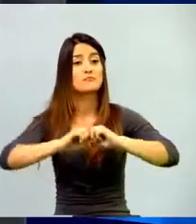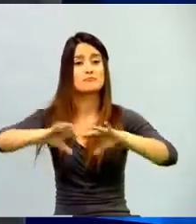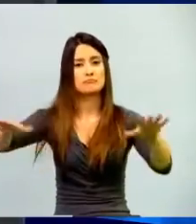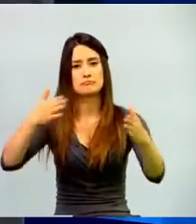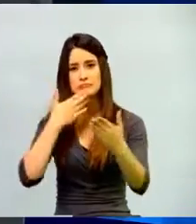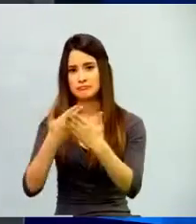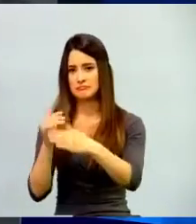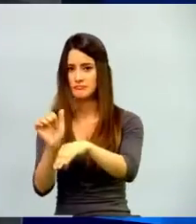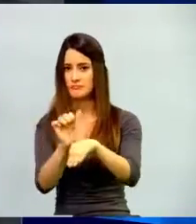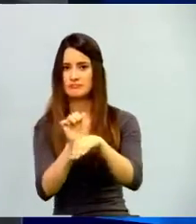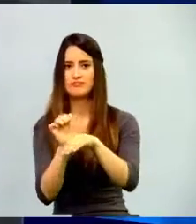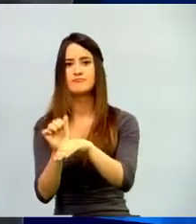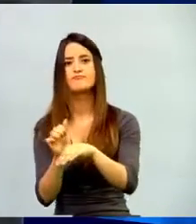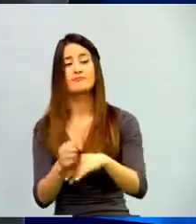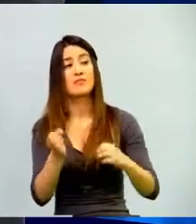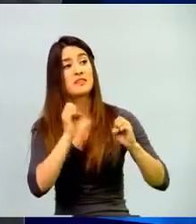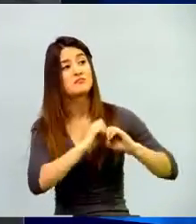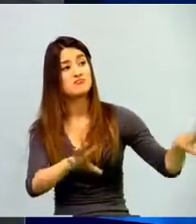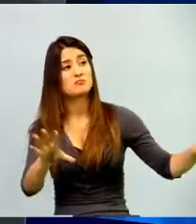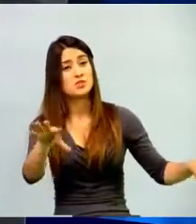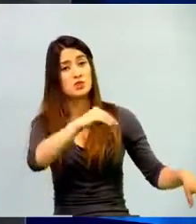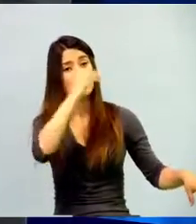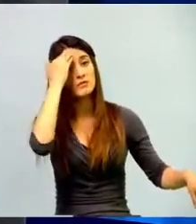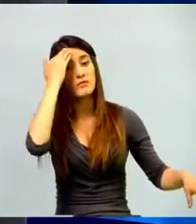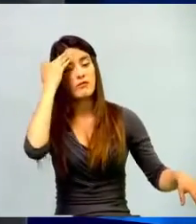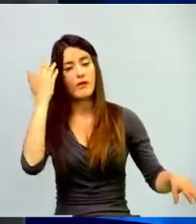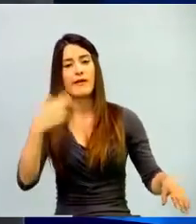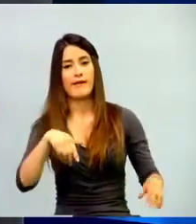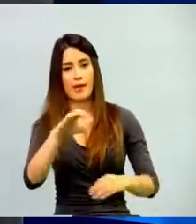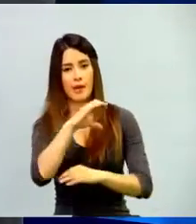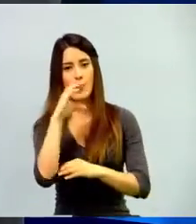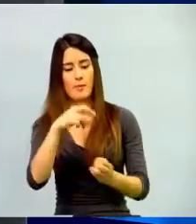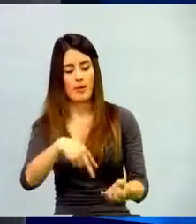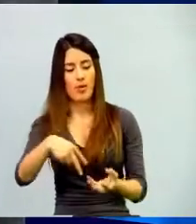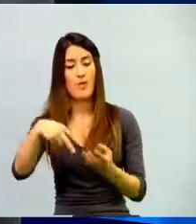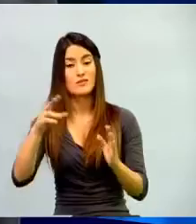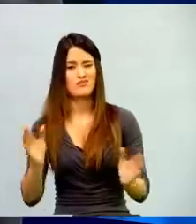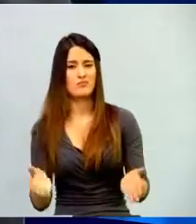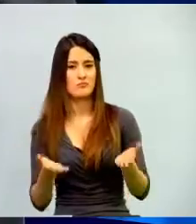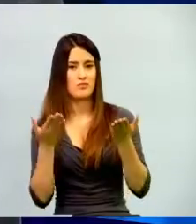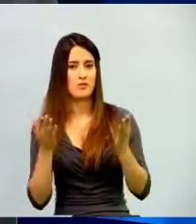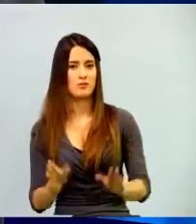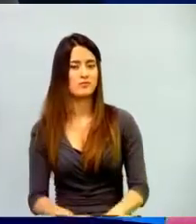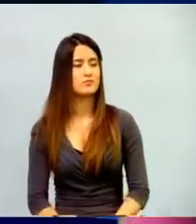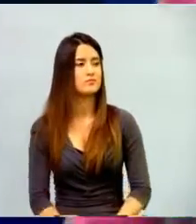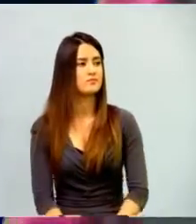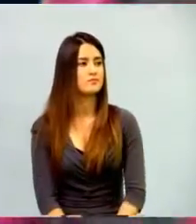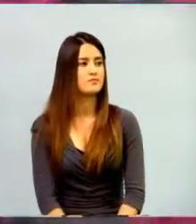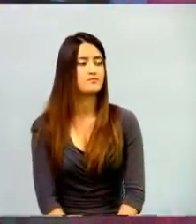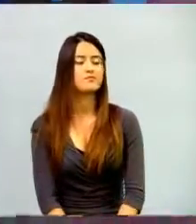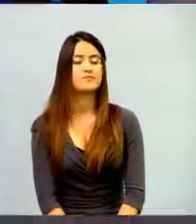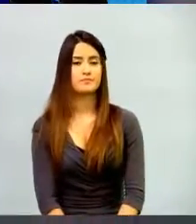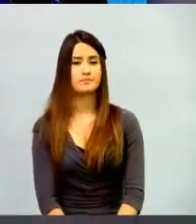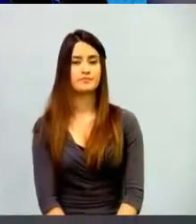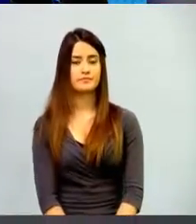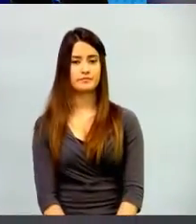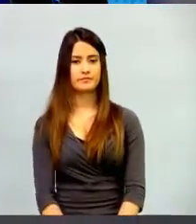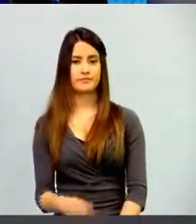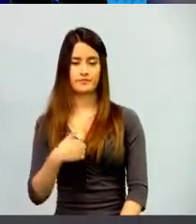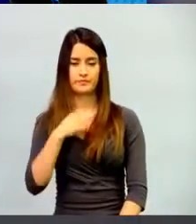muchas ventajas frente al futuro de la educación aquí en Colombia. Yo le quiero preguntar a la profesora